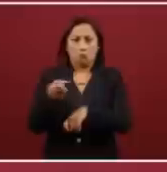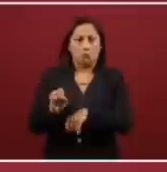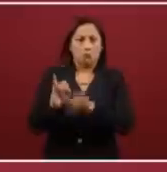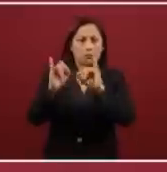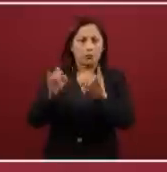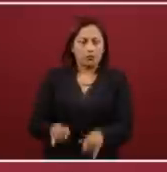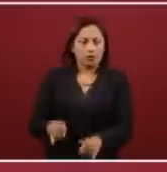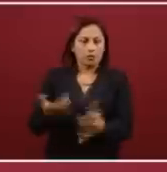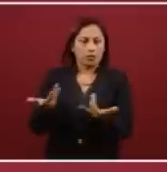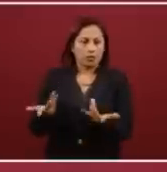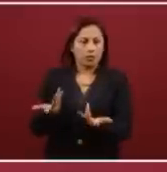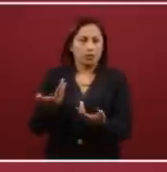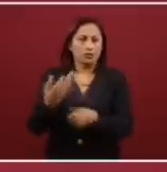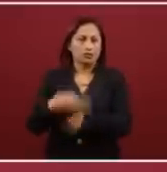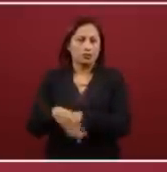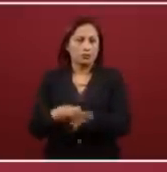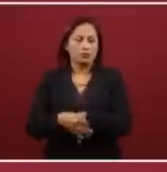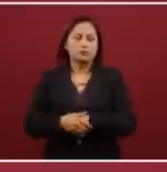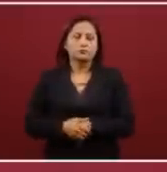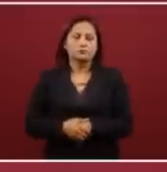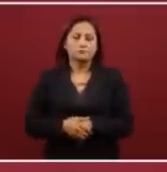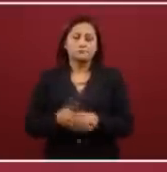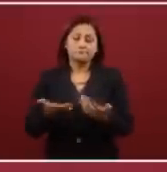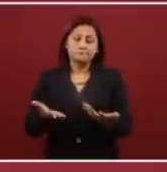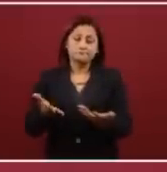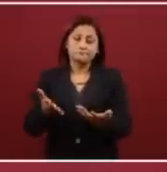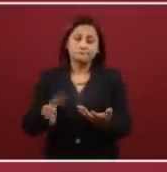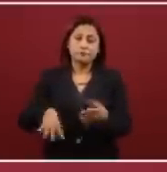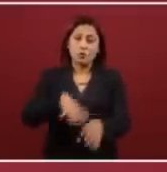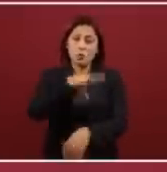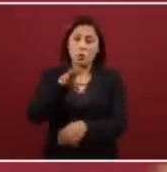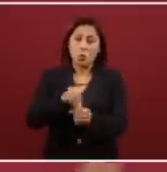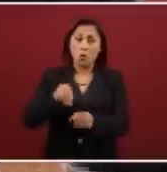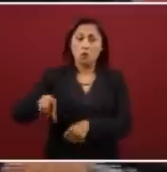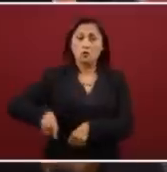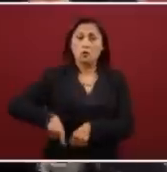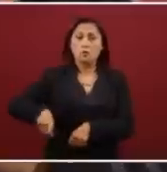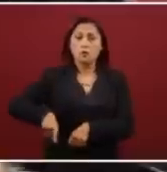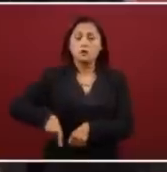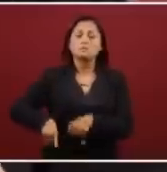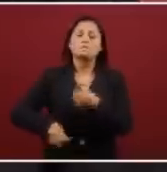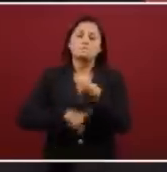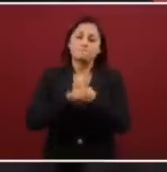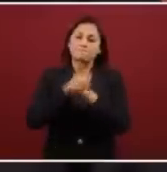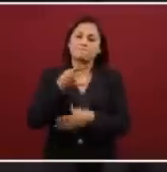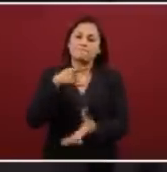gobierno, en su conjunto. Entonces hay que ir